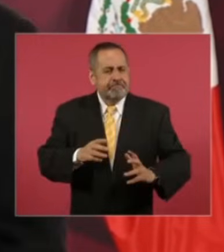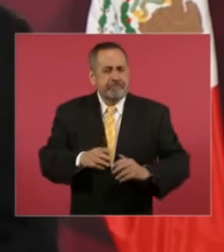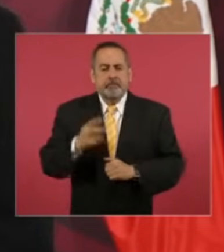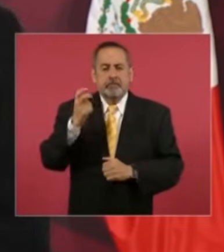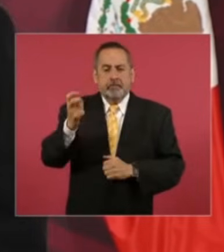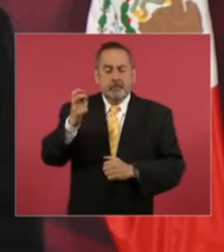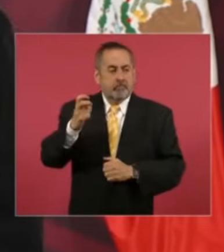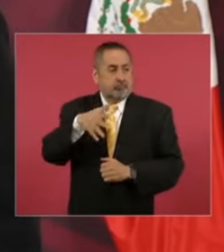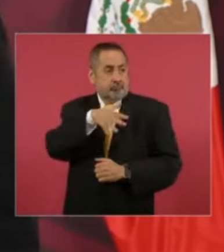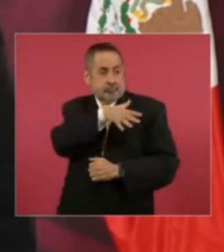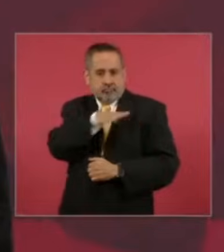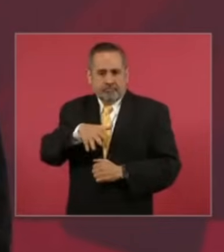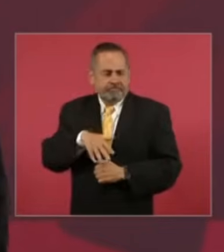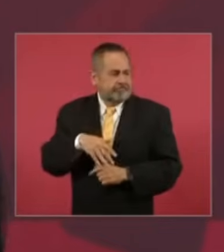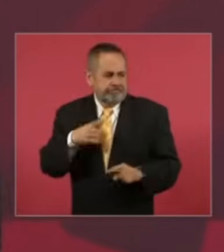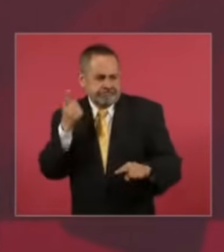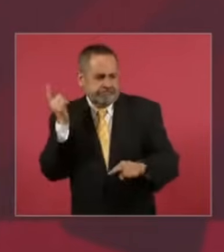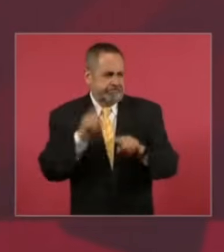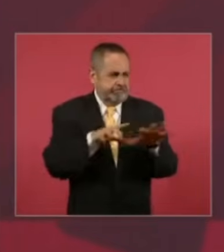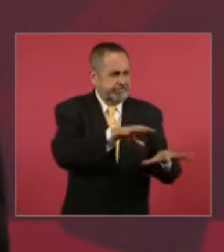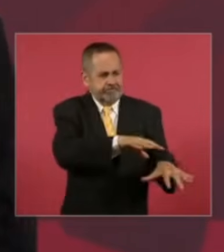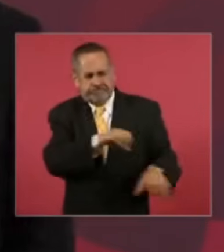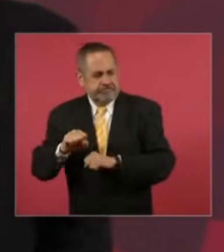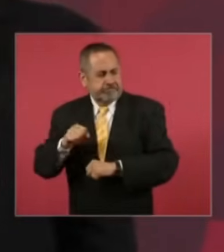Por eso el general, cuando expropia, recuerda